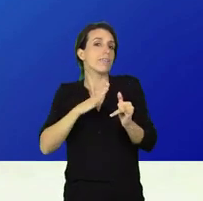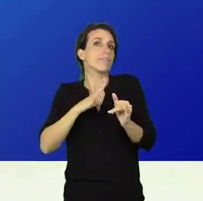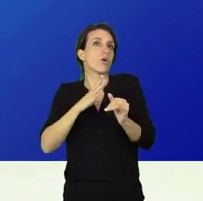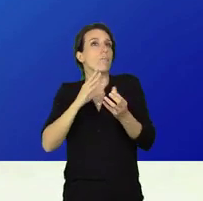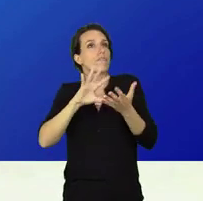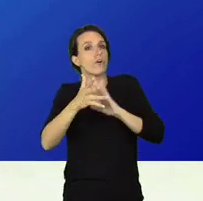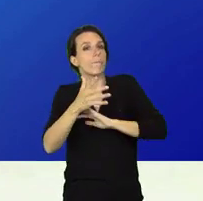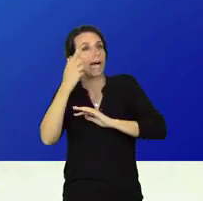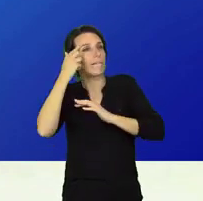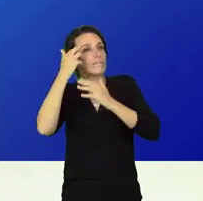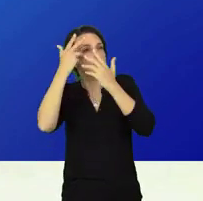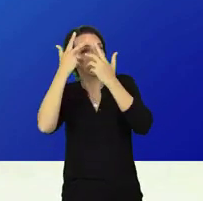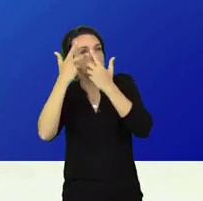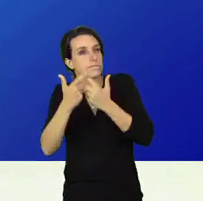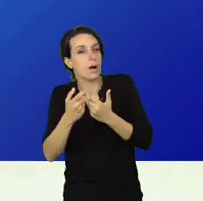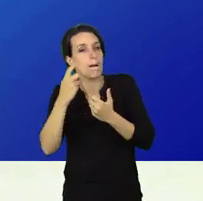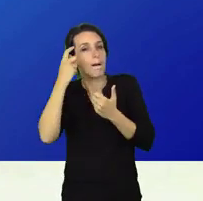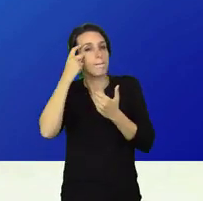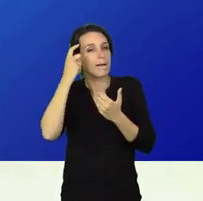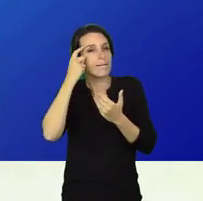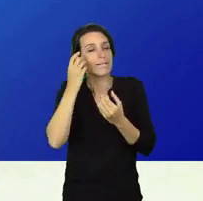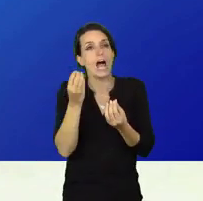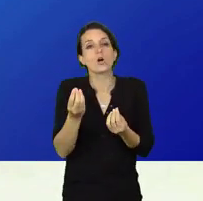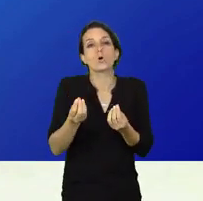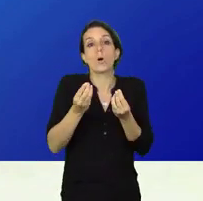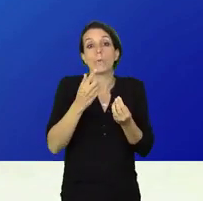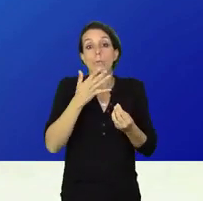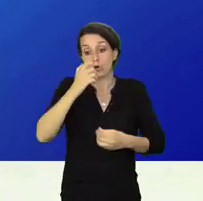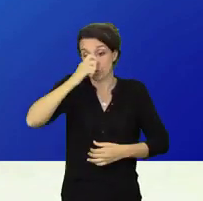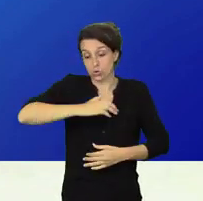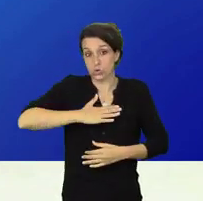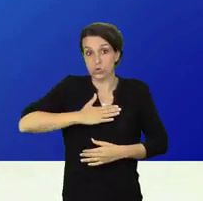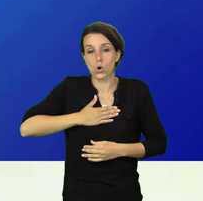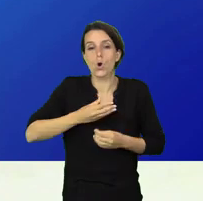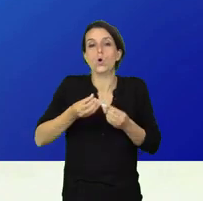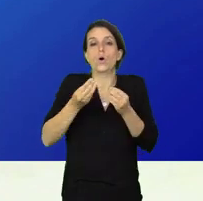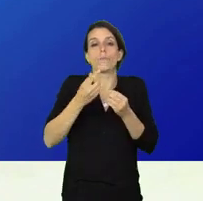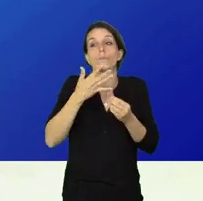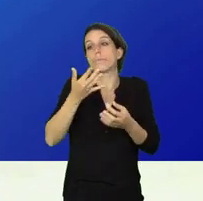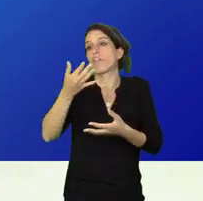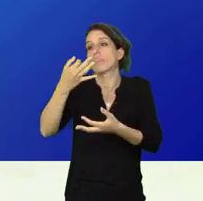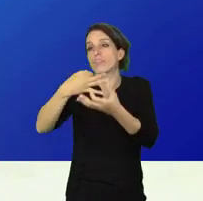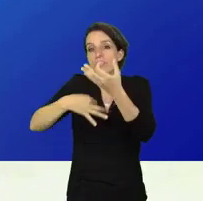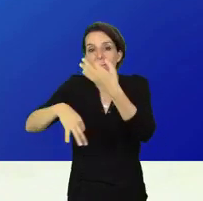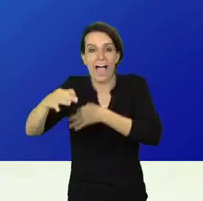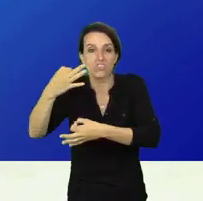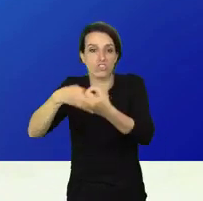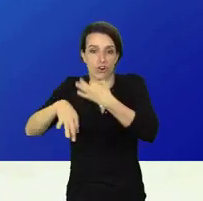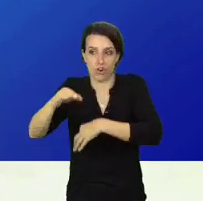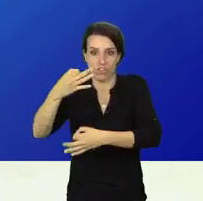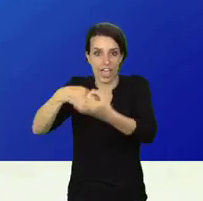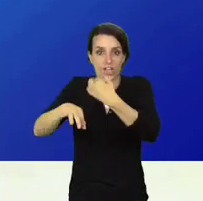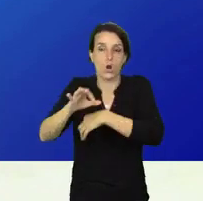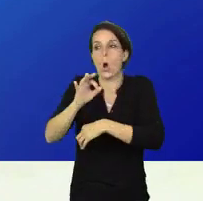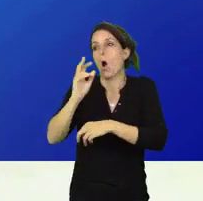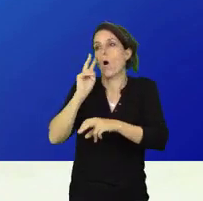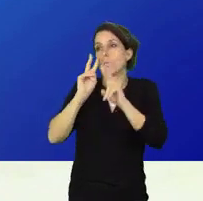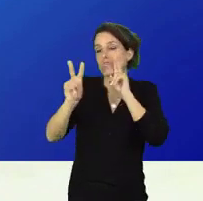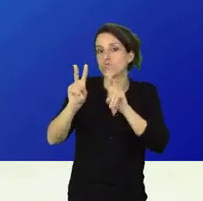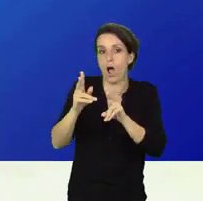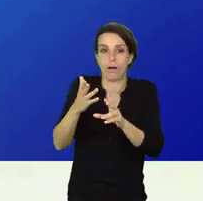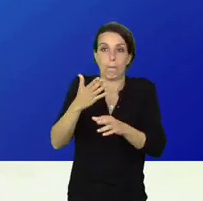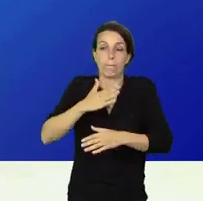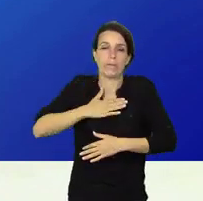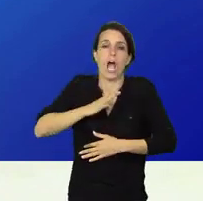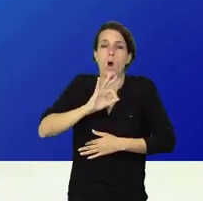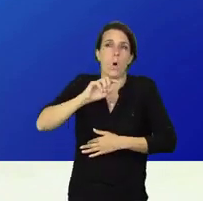reflexión importante e interesante que tiene que ver con cómo yo me vinculo con una obra audiovisual o una obra